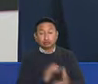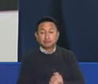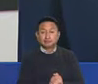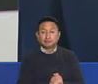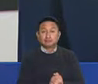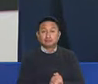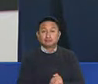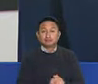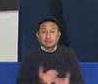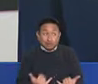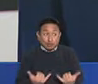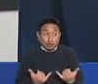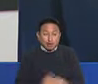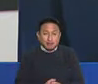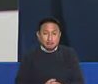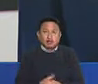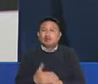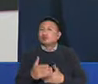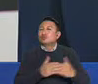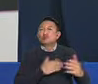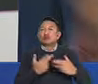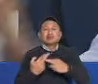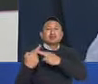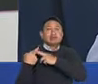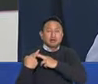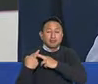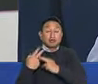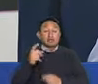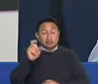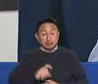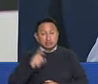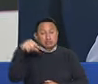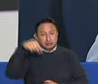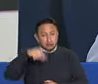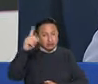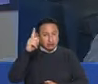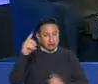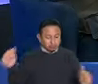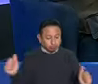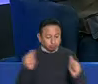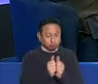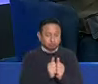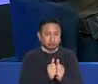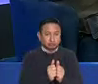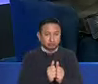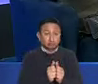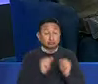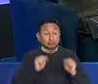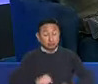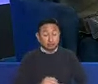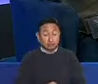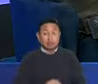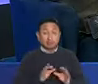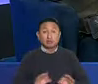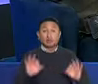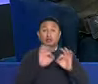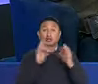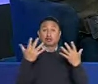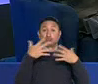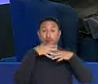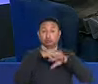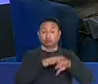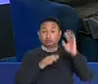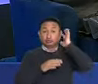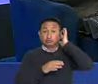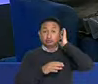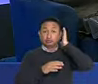no cabe de quién sea la competencia. Sí necesitamos liderazgo. ¿Qué, trabajar en conjunto? Para que nos sienten, para que nos sienten, claro, en la mesa.